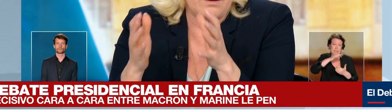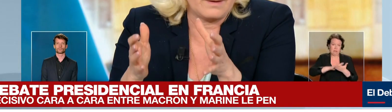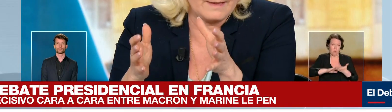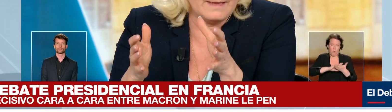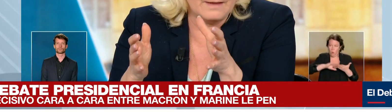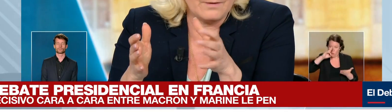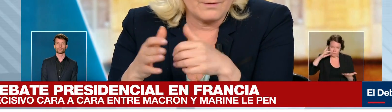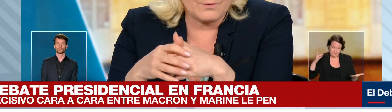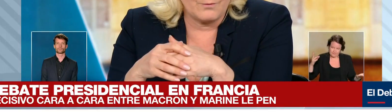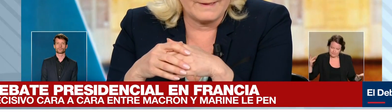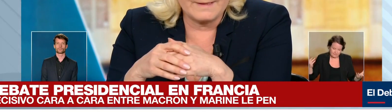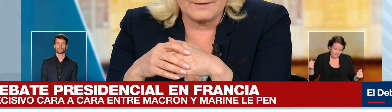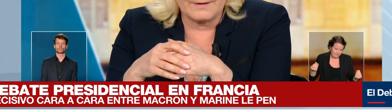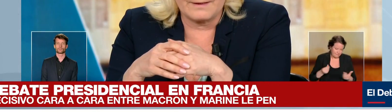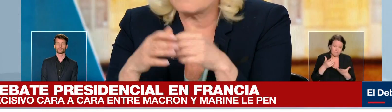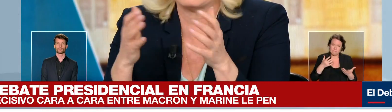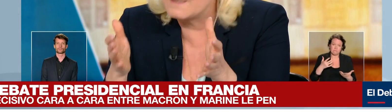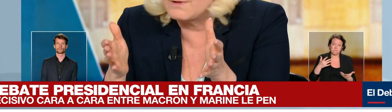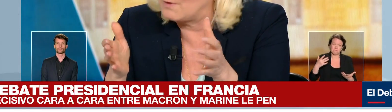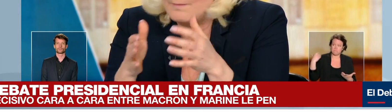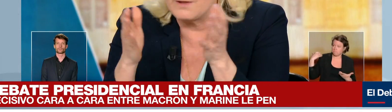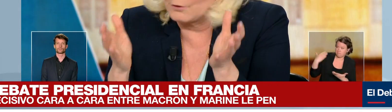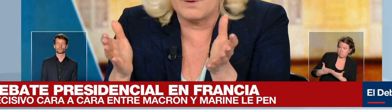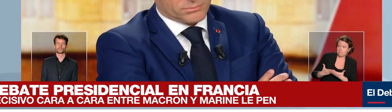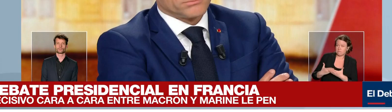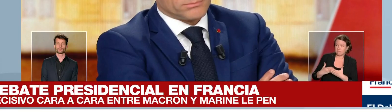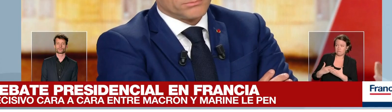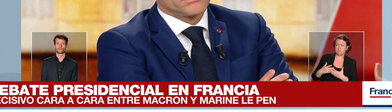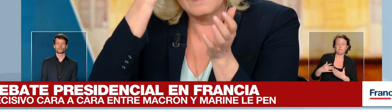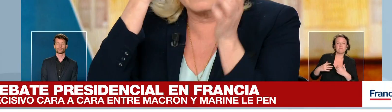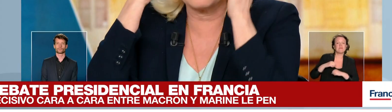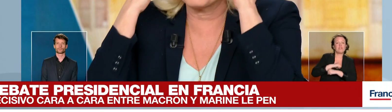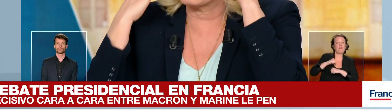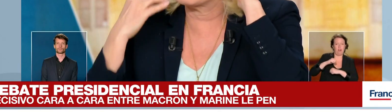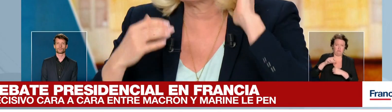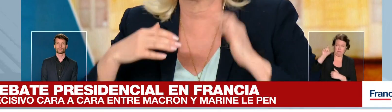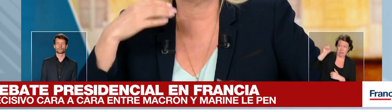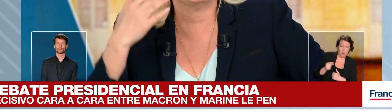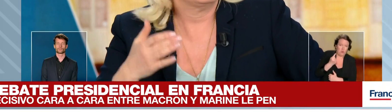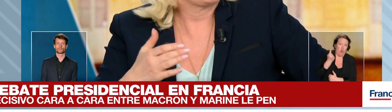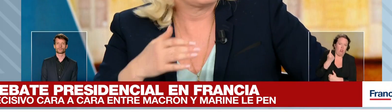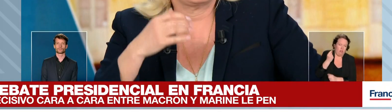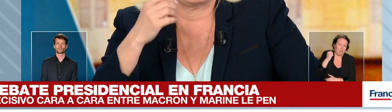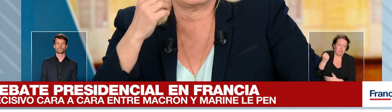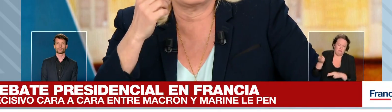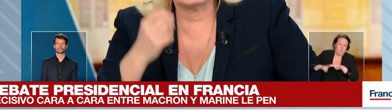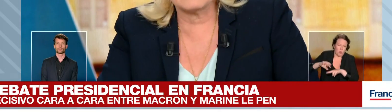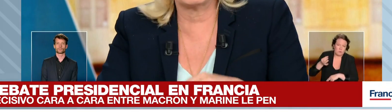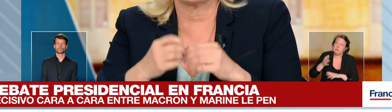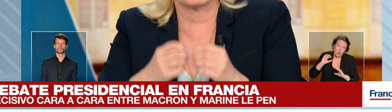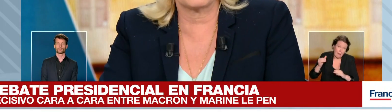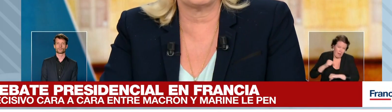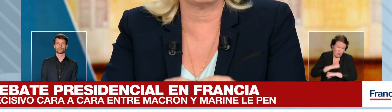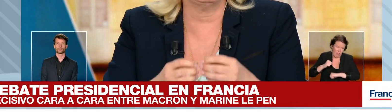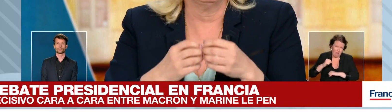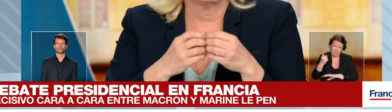siento, siento tener que decirlo, fueron atentados terroristas individuales. Aunque sean individuales, son